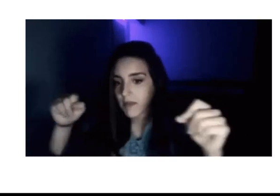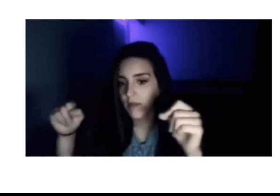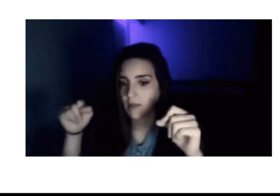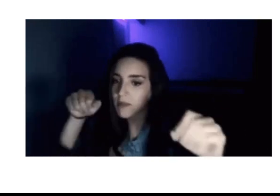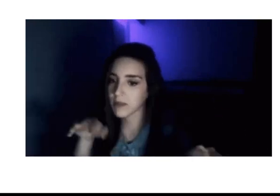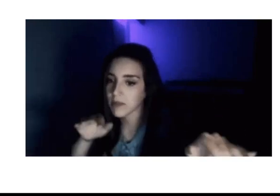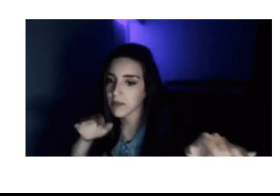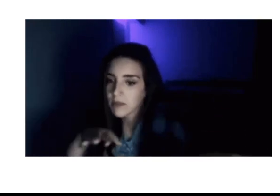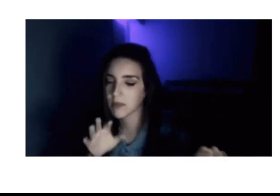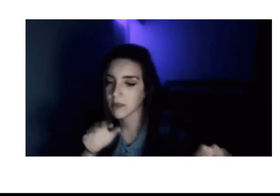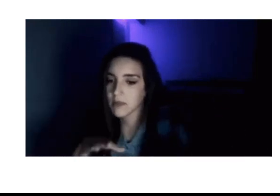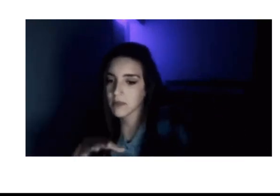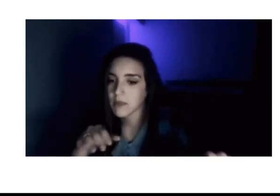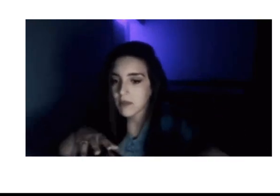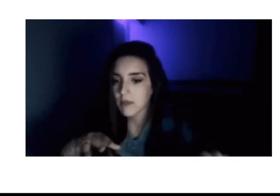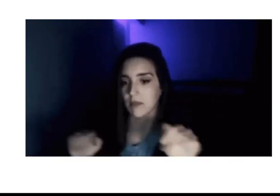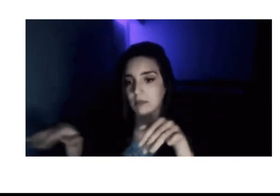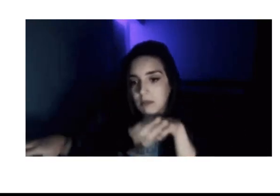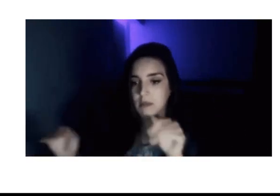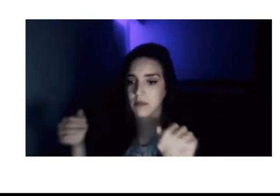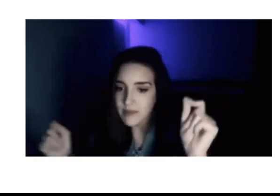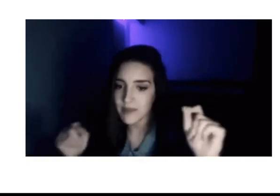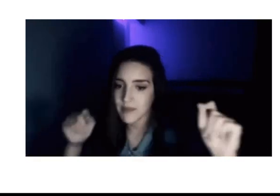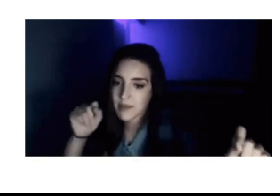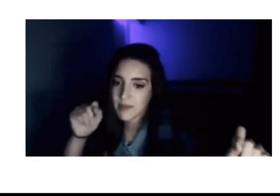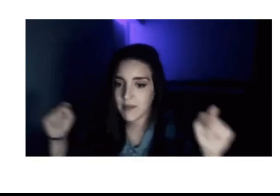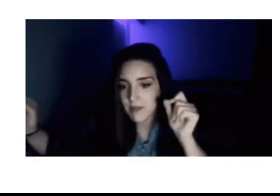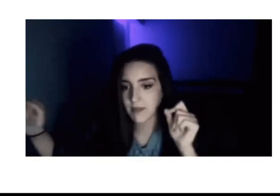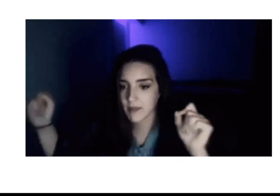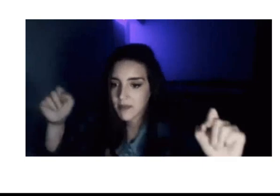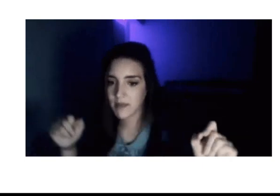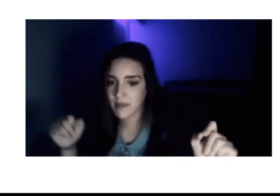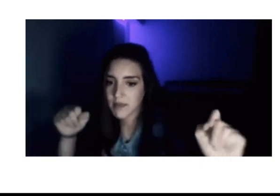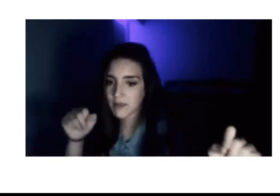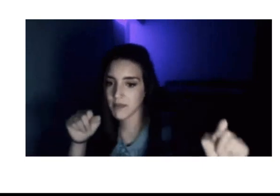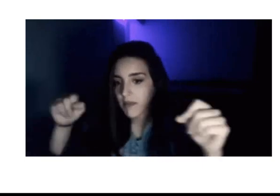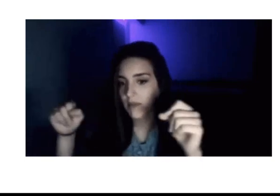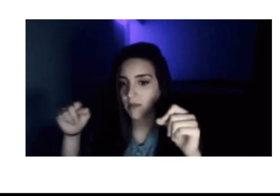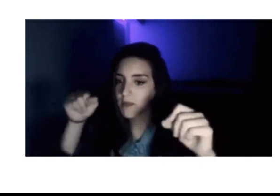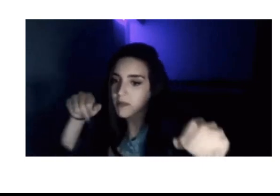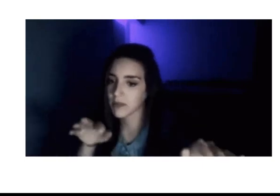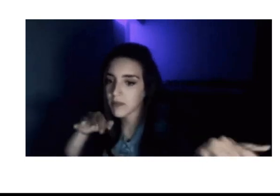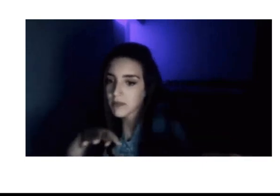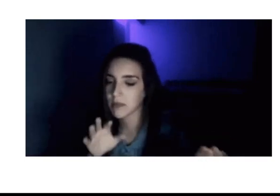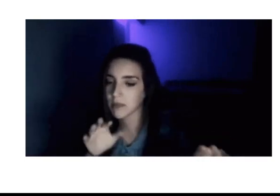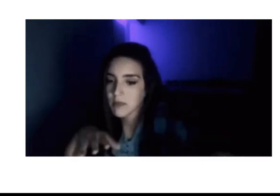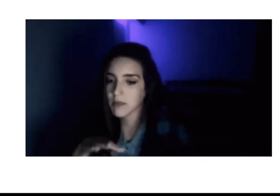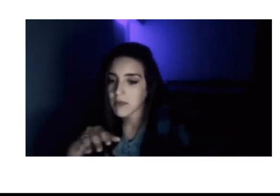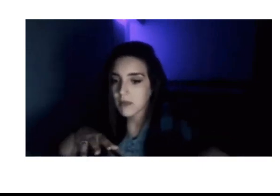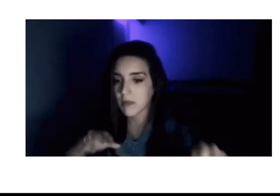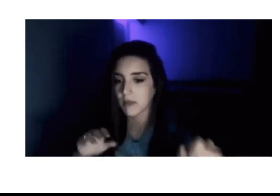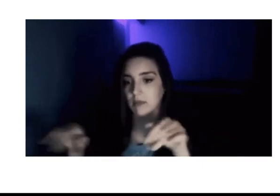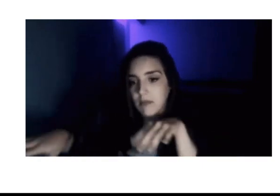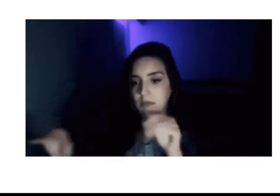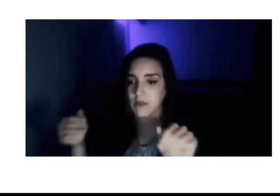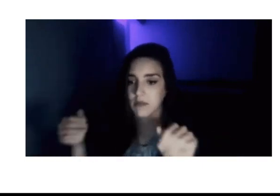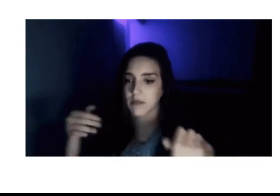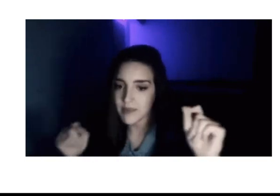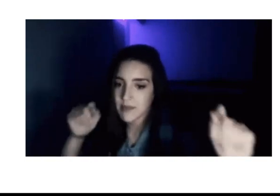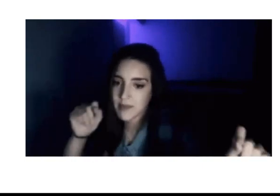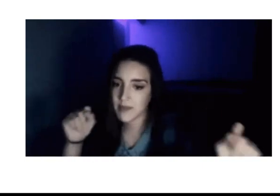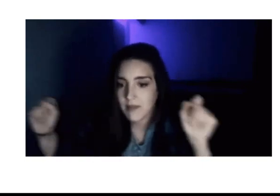intencionalidad que hay detrás. Como veis, hay detrás a unas mujeres danzando,